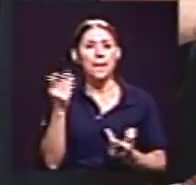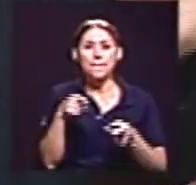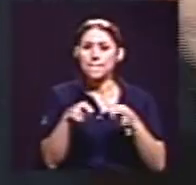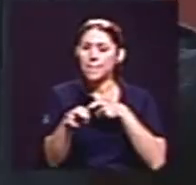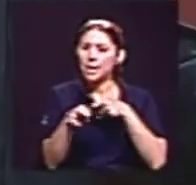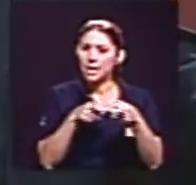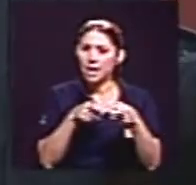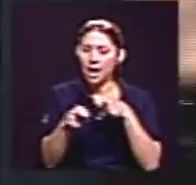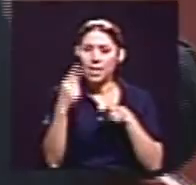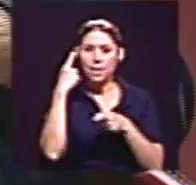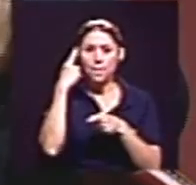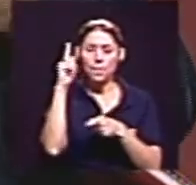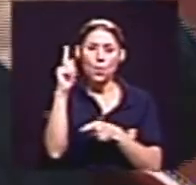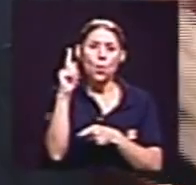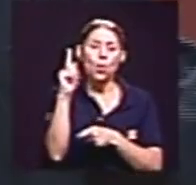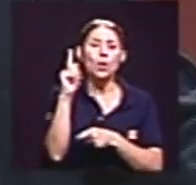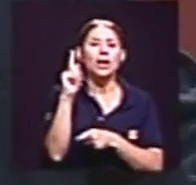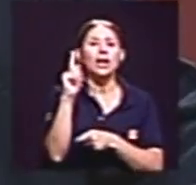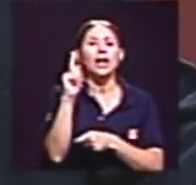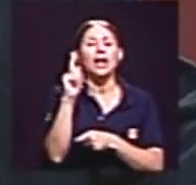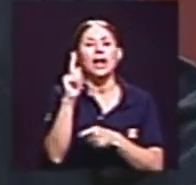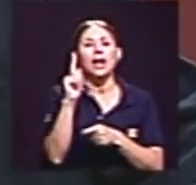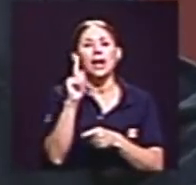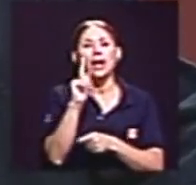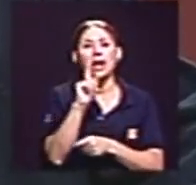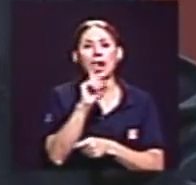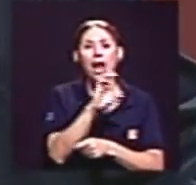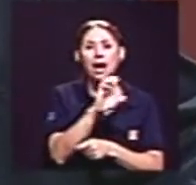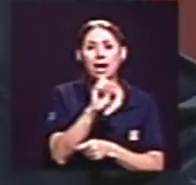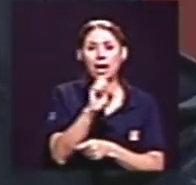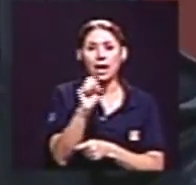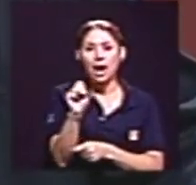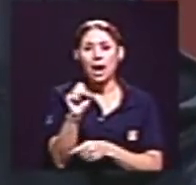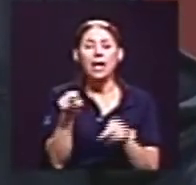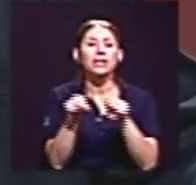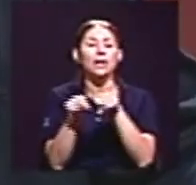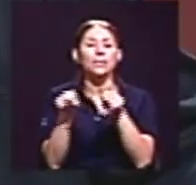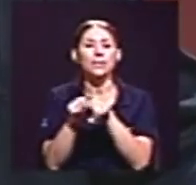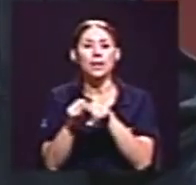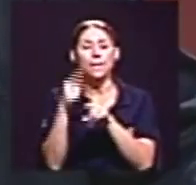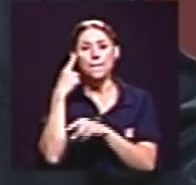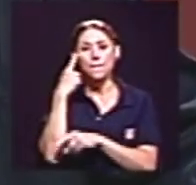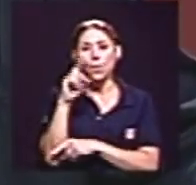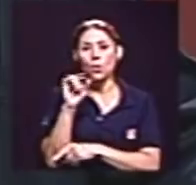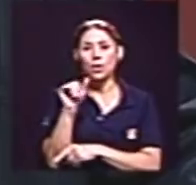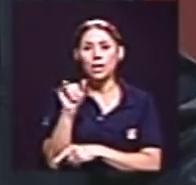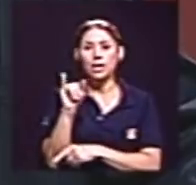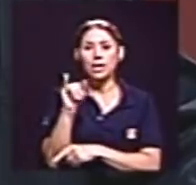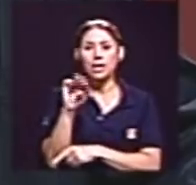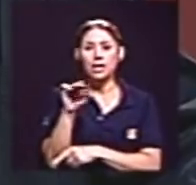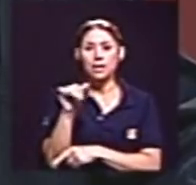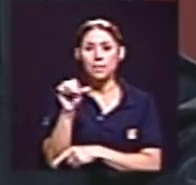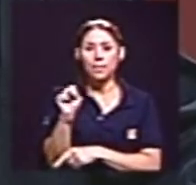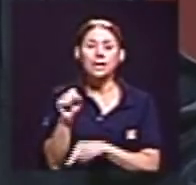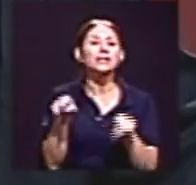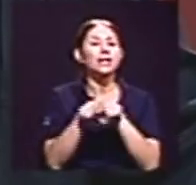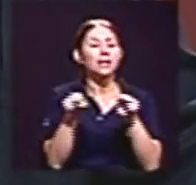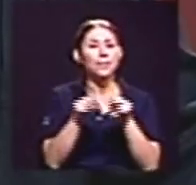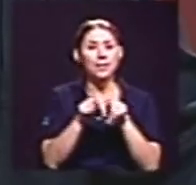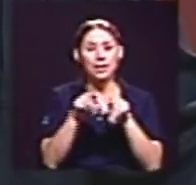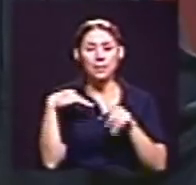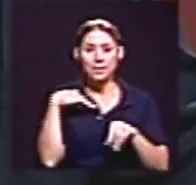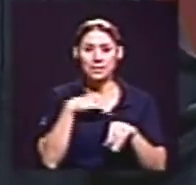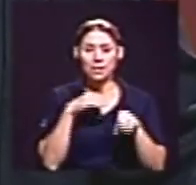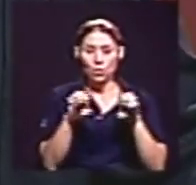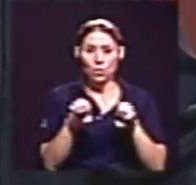manejada tanto por la Caja como por IMAS y la parte esta del Ministerio de Educación,